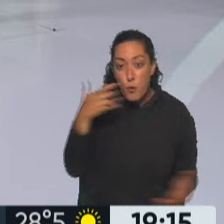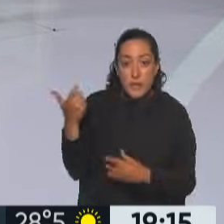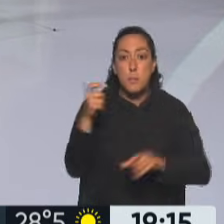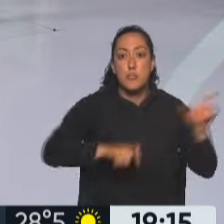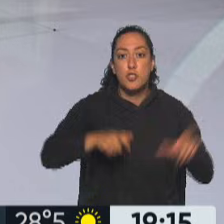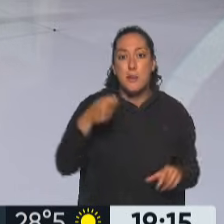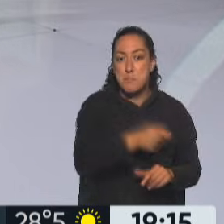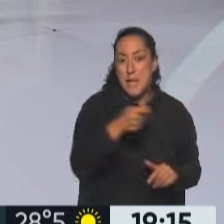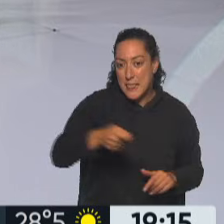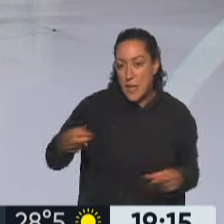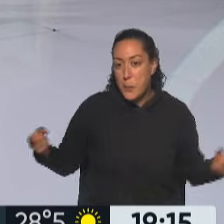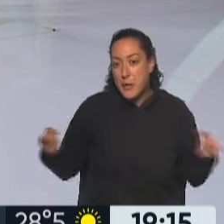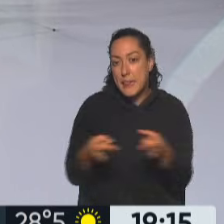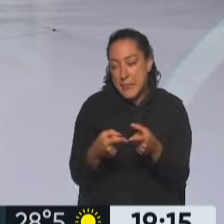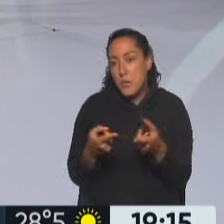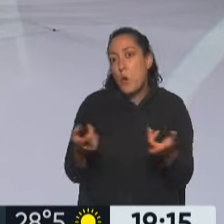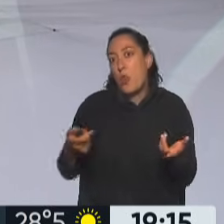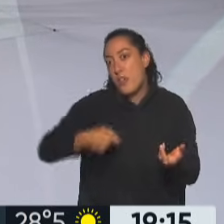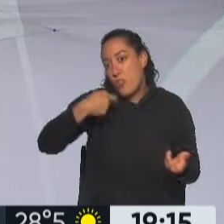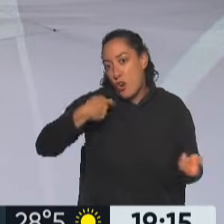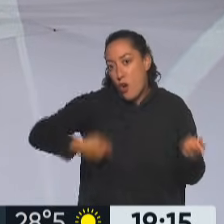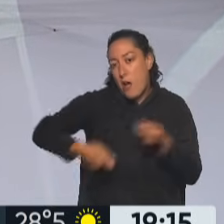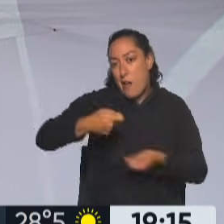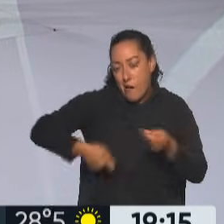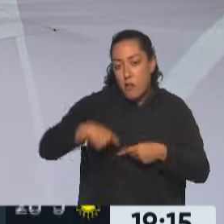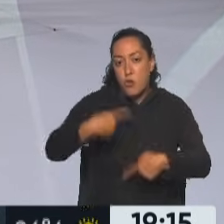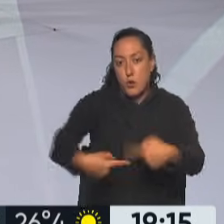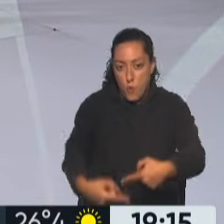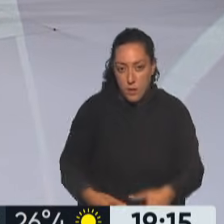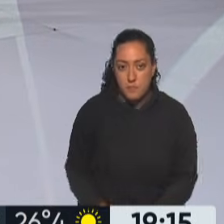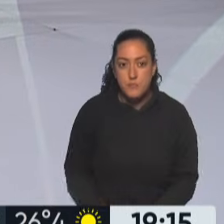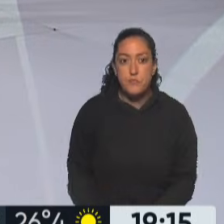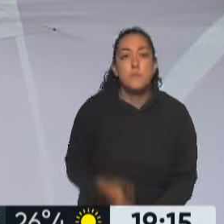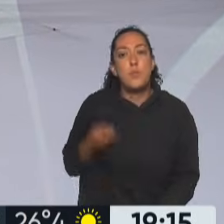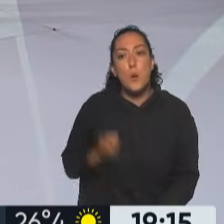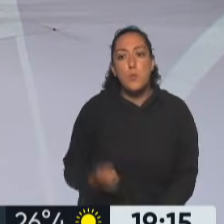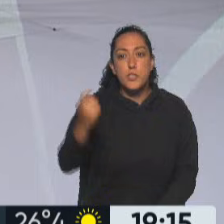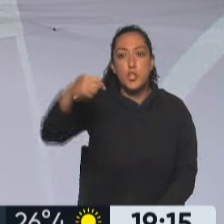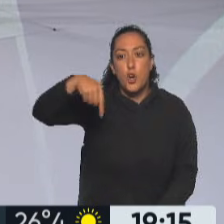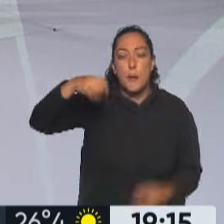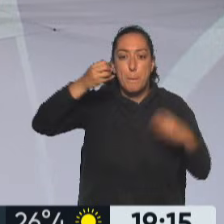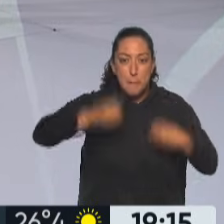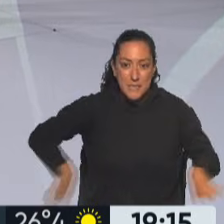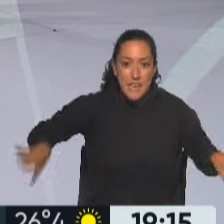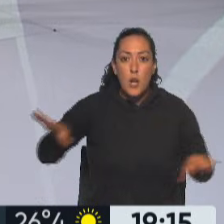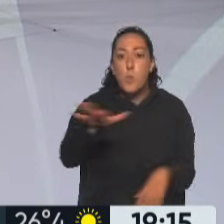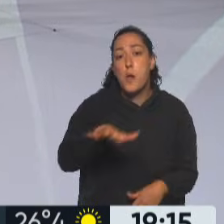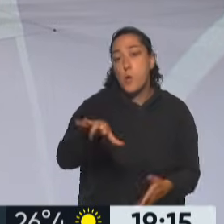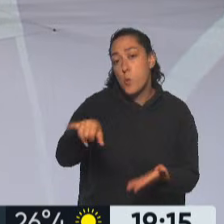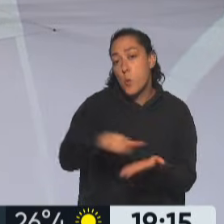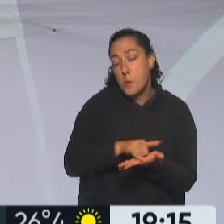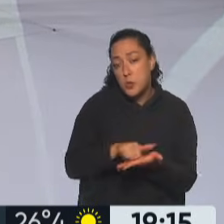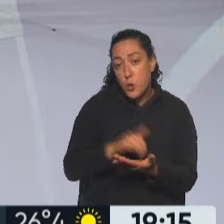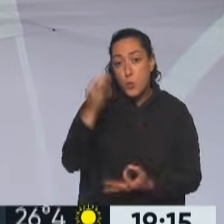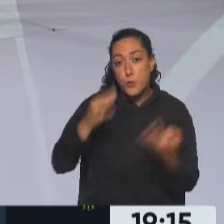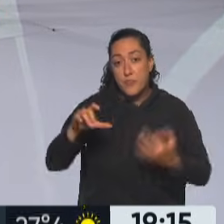facilitar operaciones del cartel. Estamos viendo entonces los detalles del juicio que ha comenzado hoy en Nueva York, la Justicia Federal de Estados